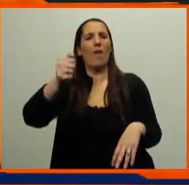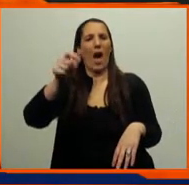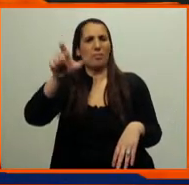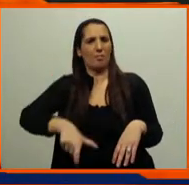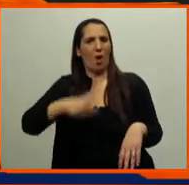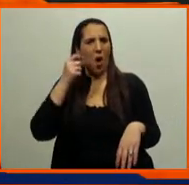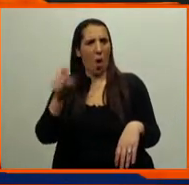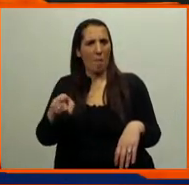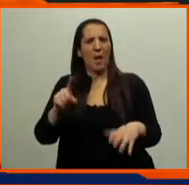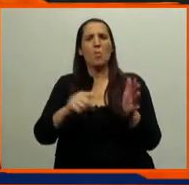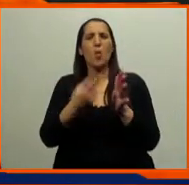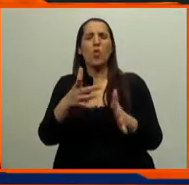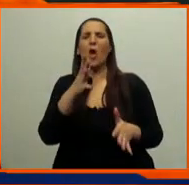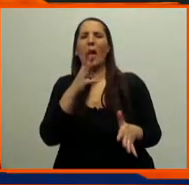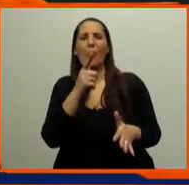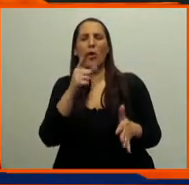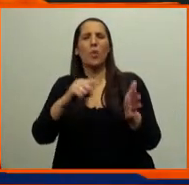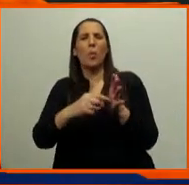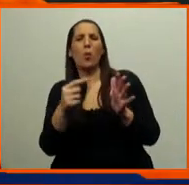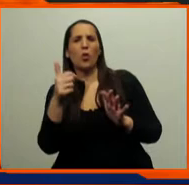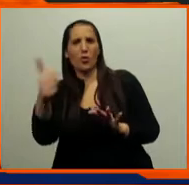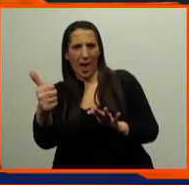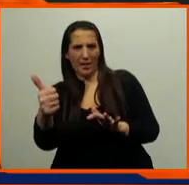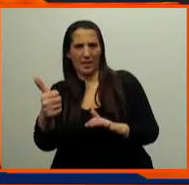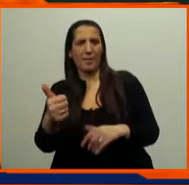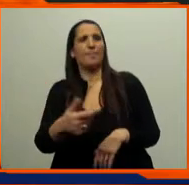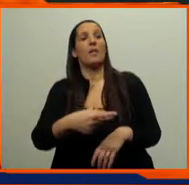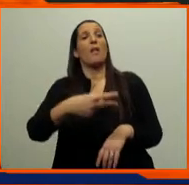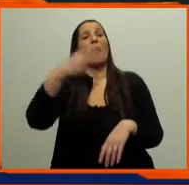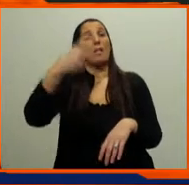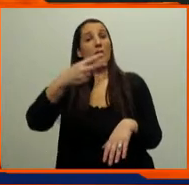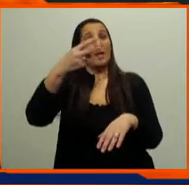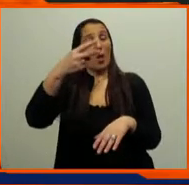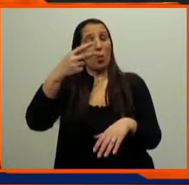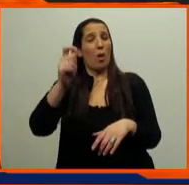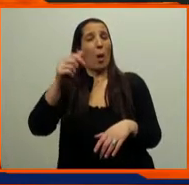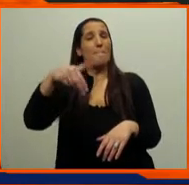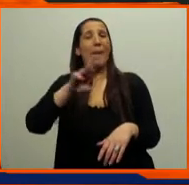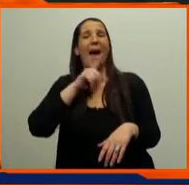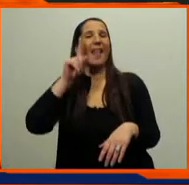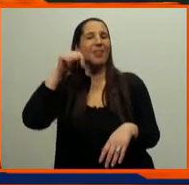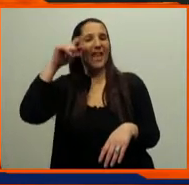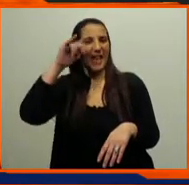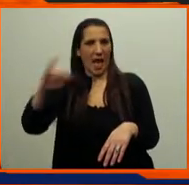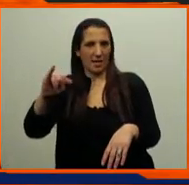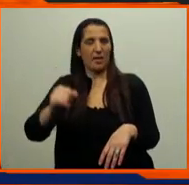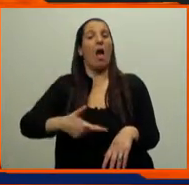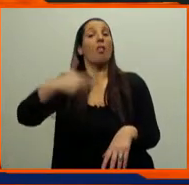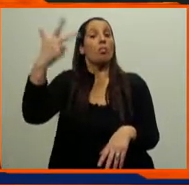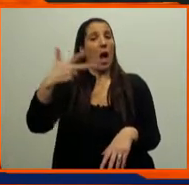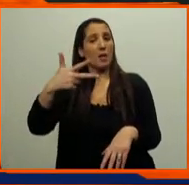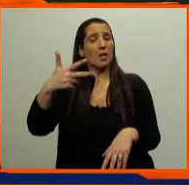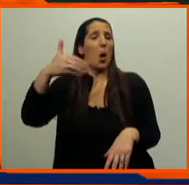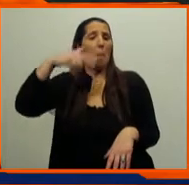fue el mejor. Segundo quedó Osvaldo Martínez con 13.9. Y tercero,